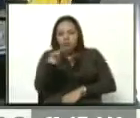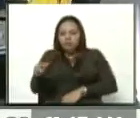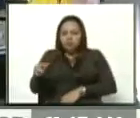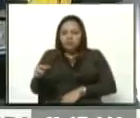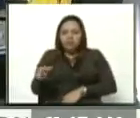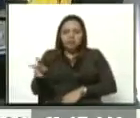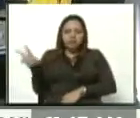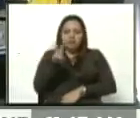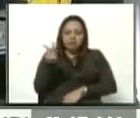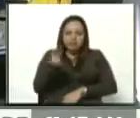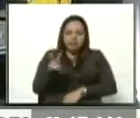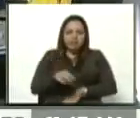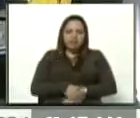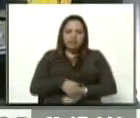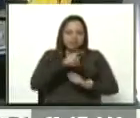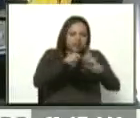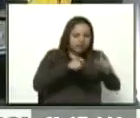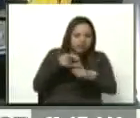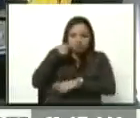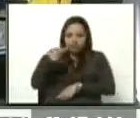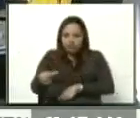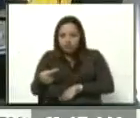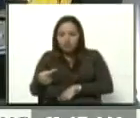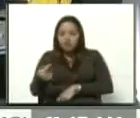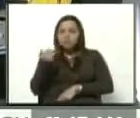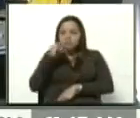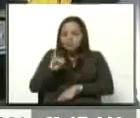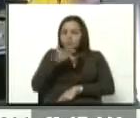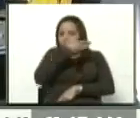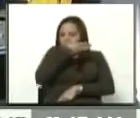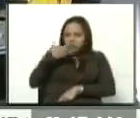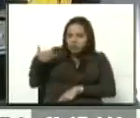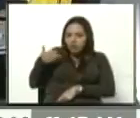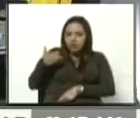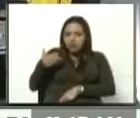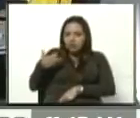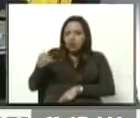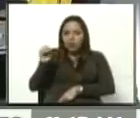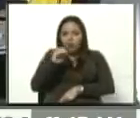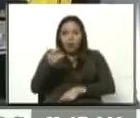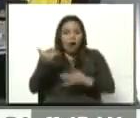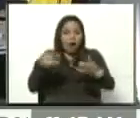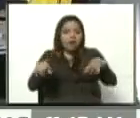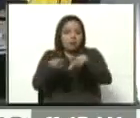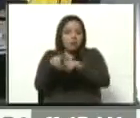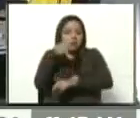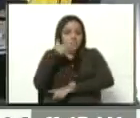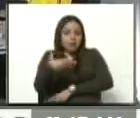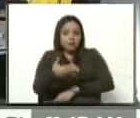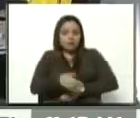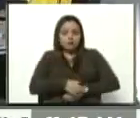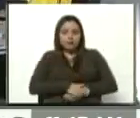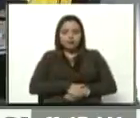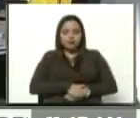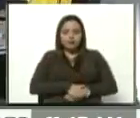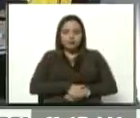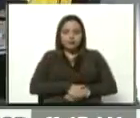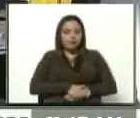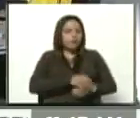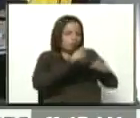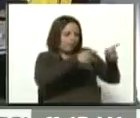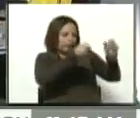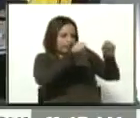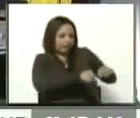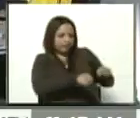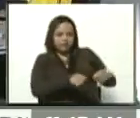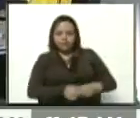pueblo venezolano, de los encuestados, destaca que la situación está mejorando, hoy va o está o igual de bien. Ok, sí. Avanzamos,